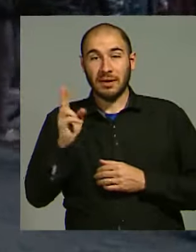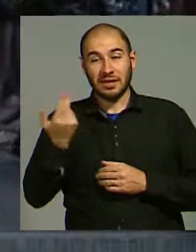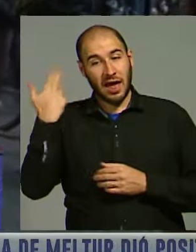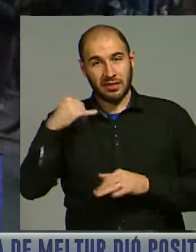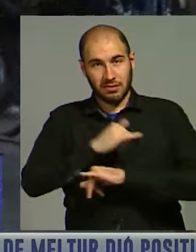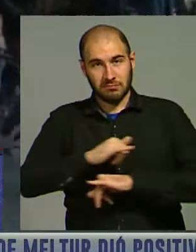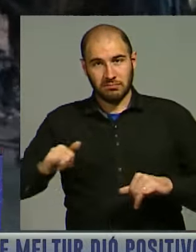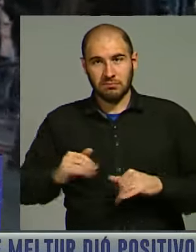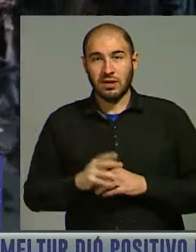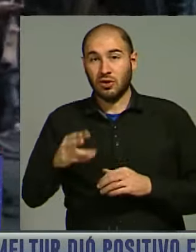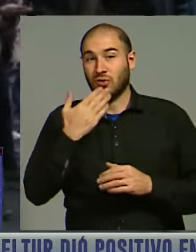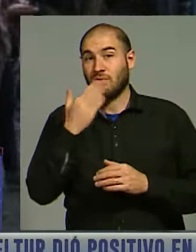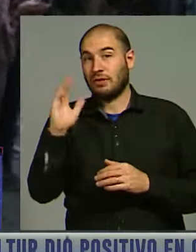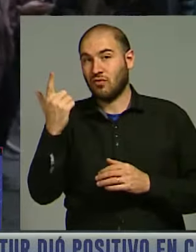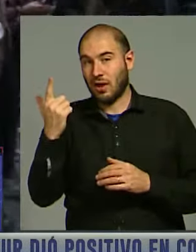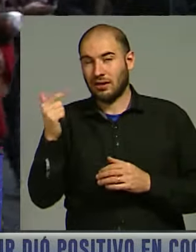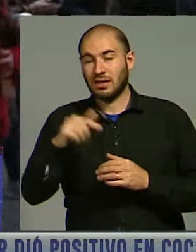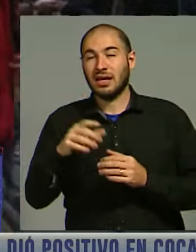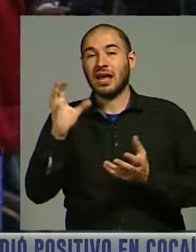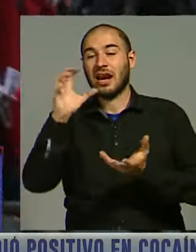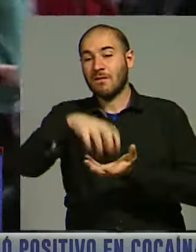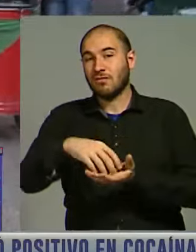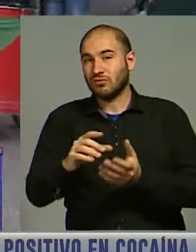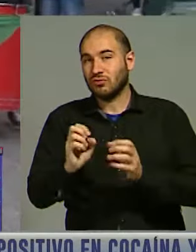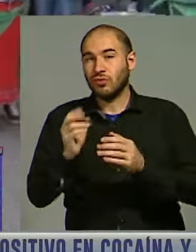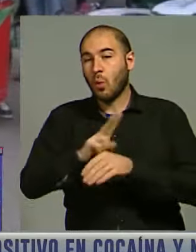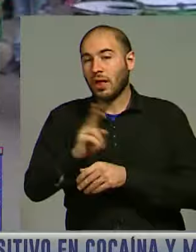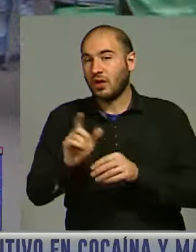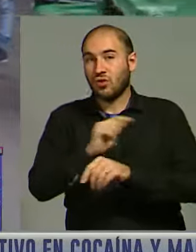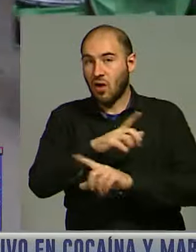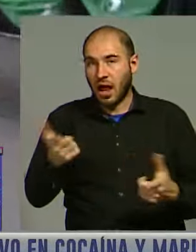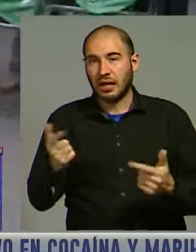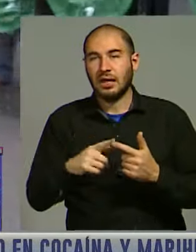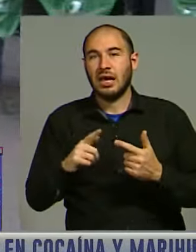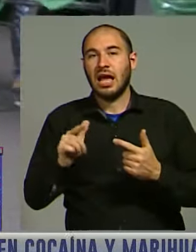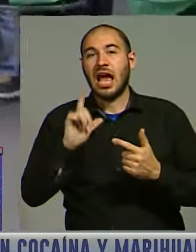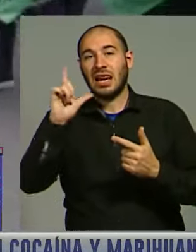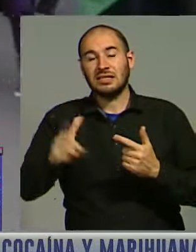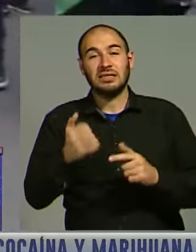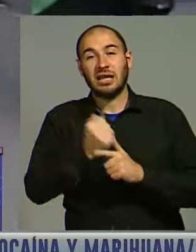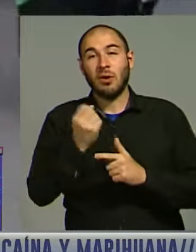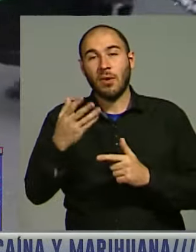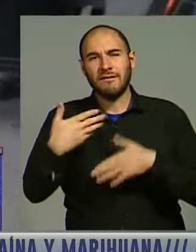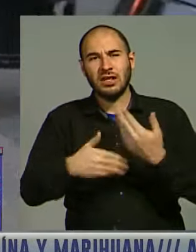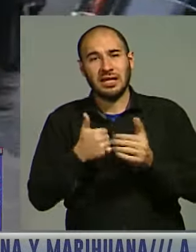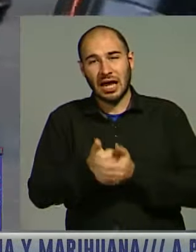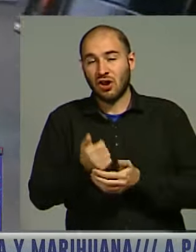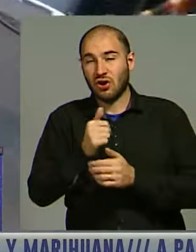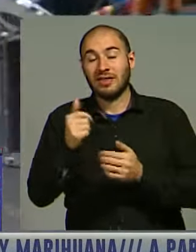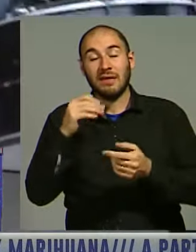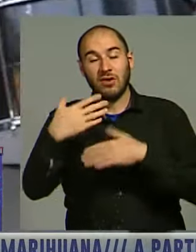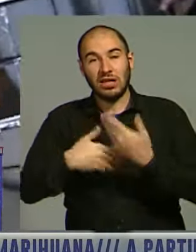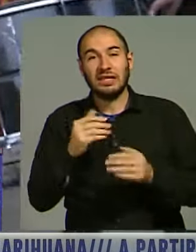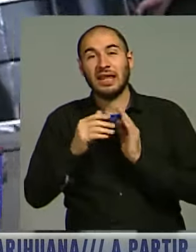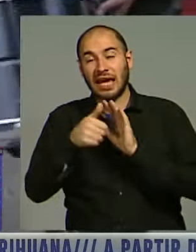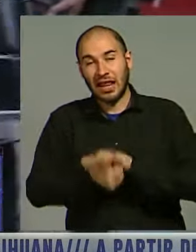hicieron han sido cumplidas. No están creados los refugios, no existen las licencias laborales por violencia de género. Por ejemplo, con el IT